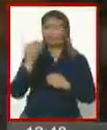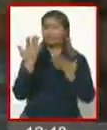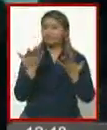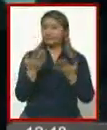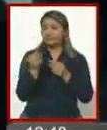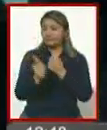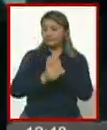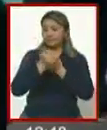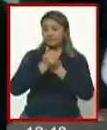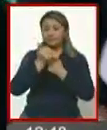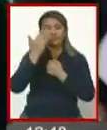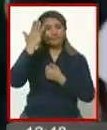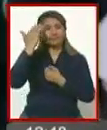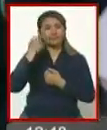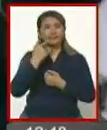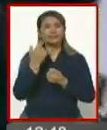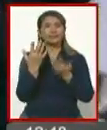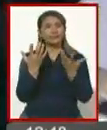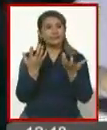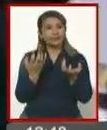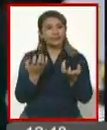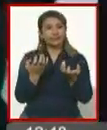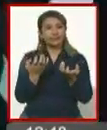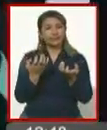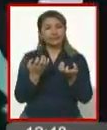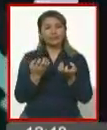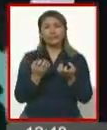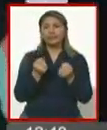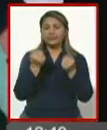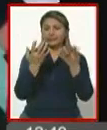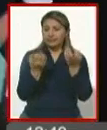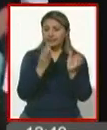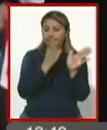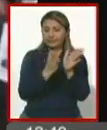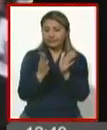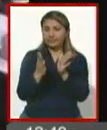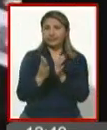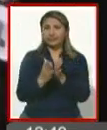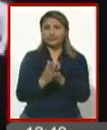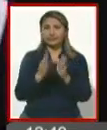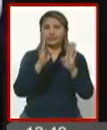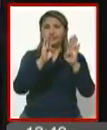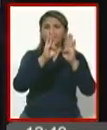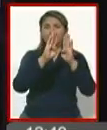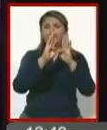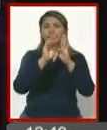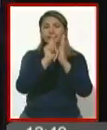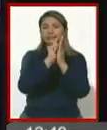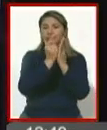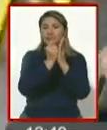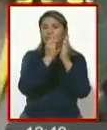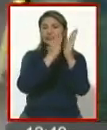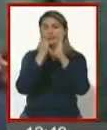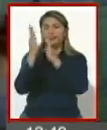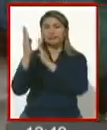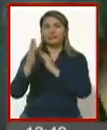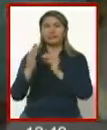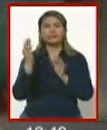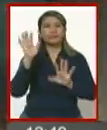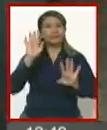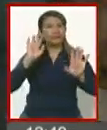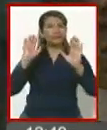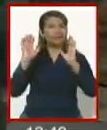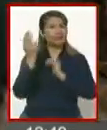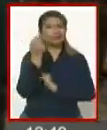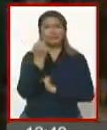hay un peligro porque él ha querido poner un orden, está haciendo una biblioteca para que tengan que leer, pero parece que hay